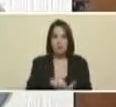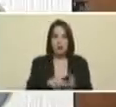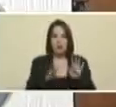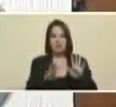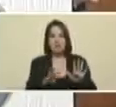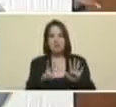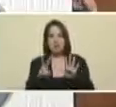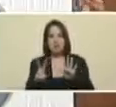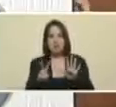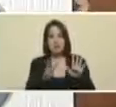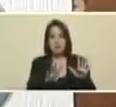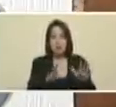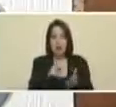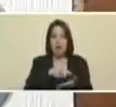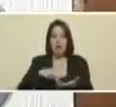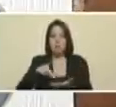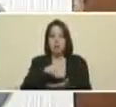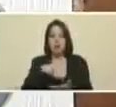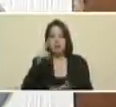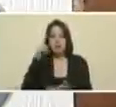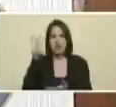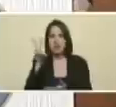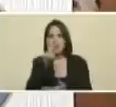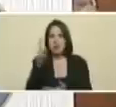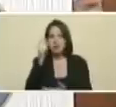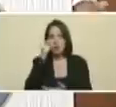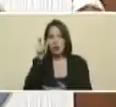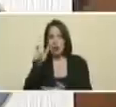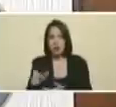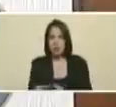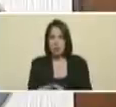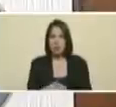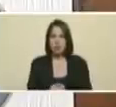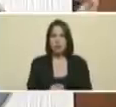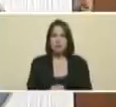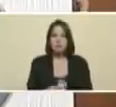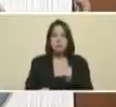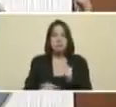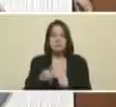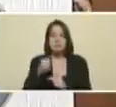la Plaza del Venezolano. Y luego seguimos escuchando de Ali.